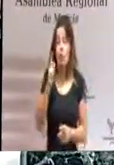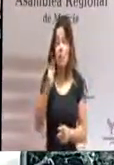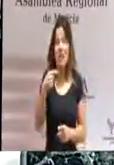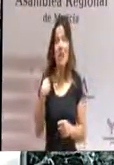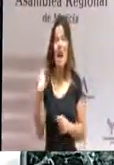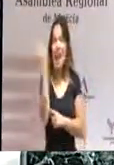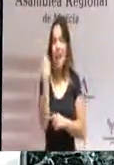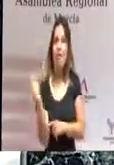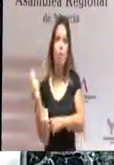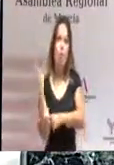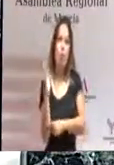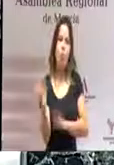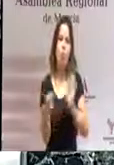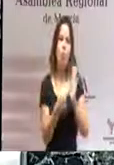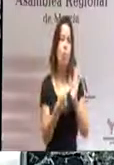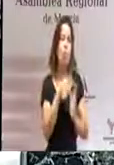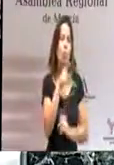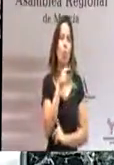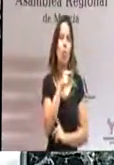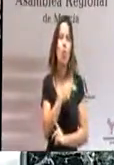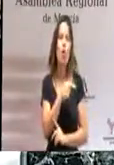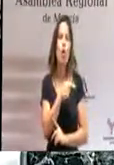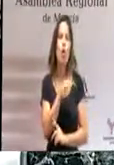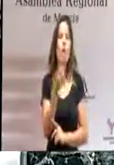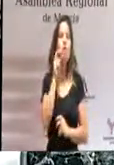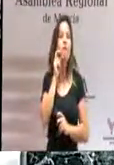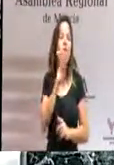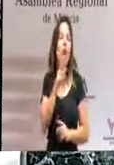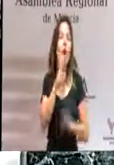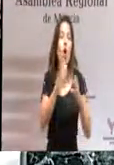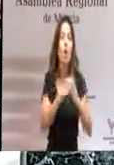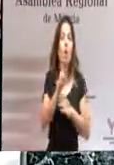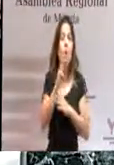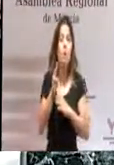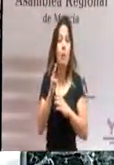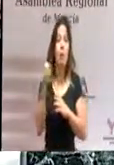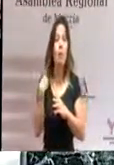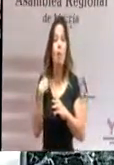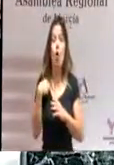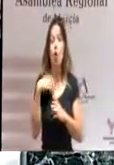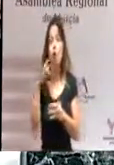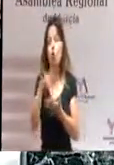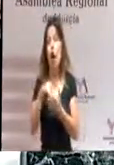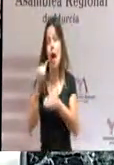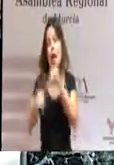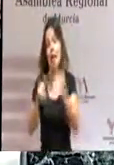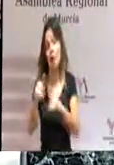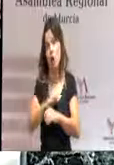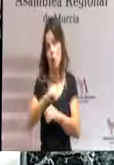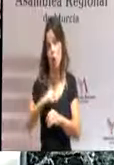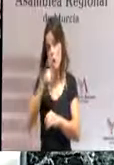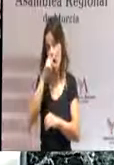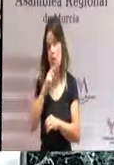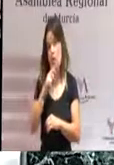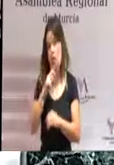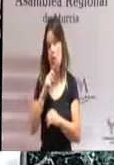gráfico para comprobar cómo, mientras el Partido Popular ha subido desde las elecciones autonómicas en